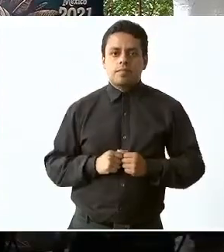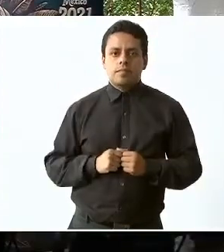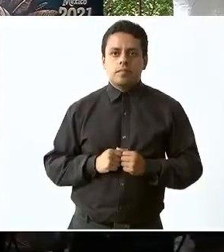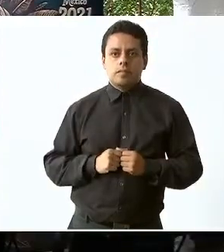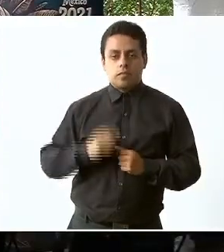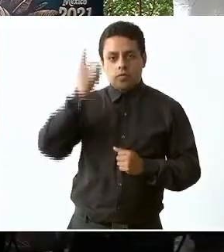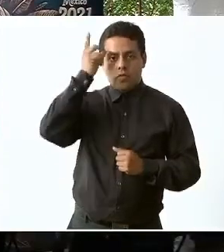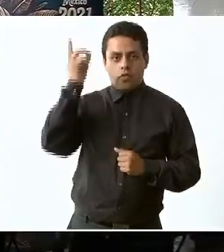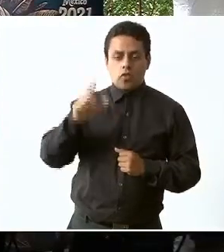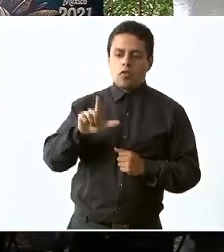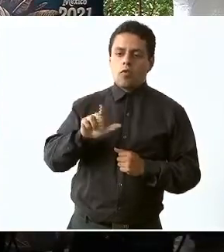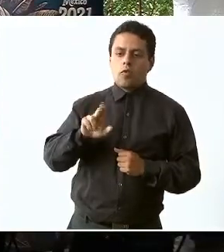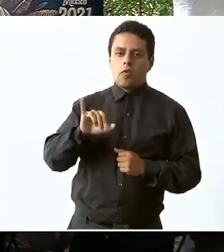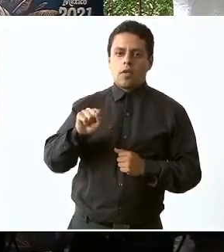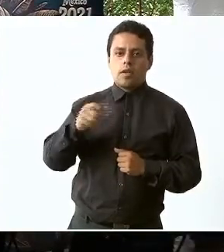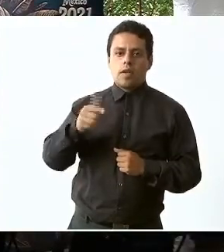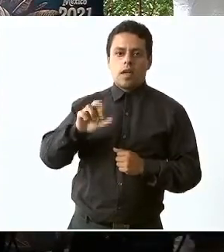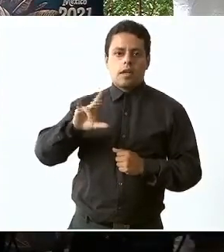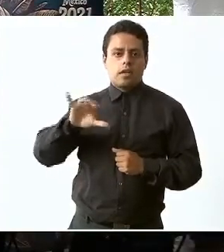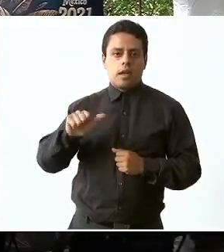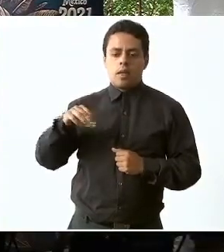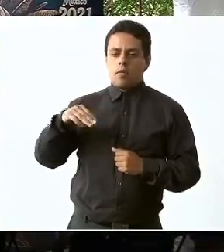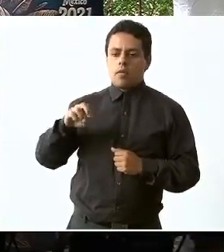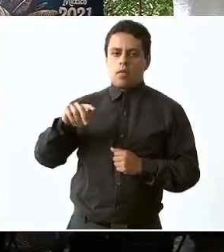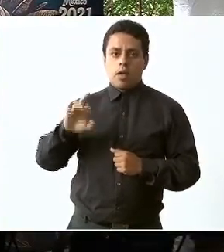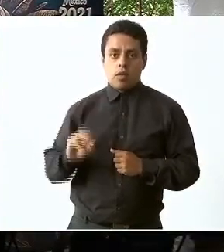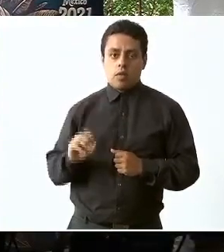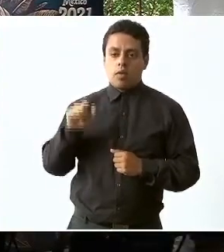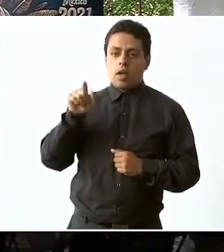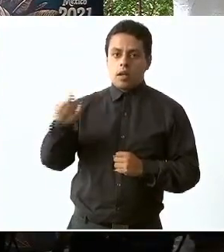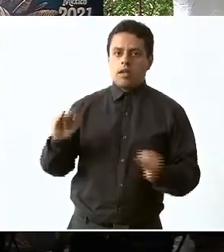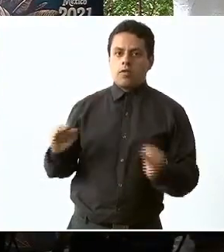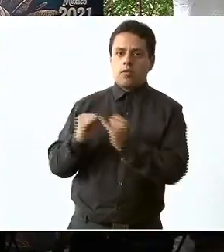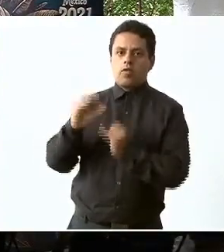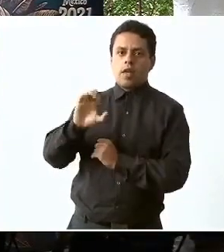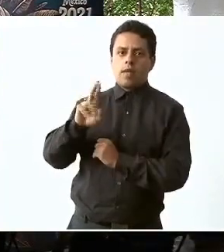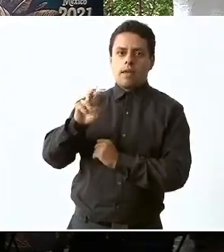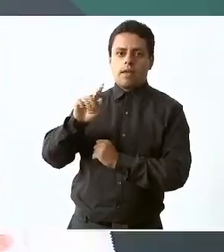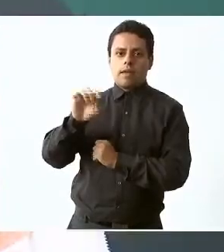Doctor Luis García Montero, director del Instituto Cervantes.